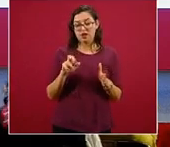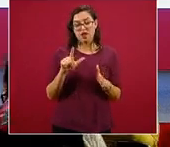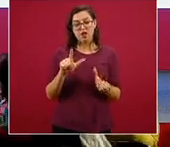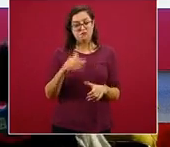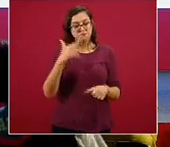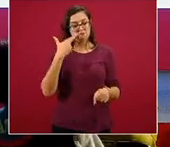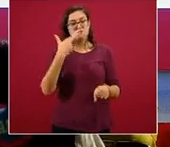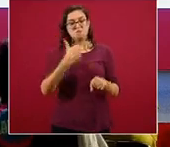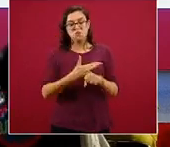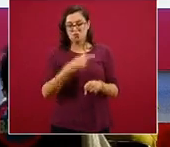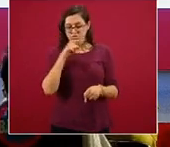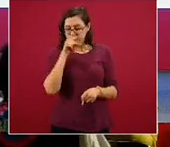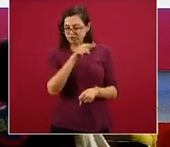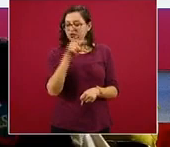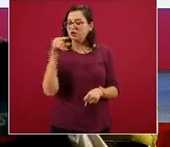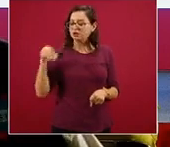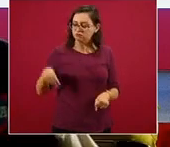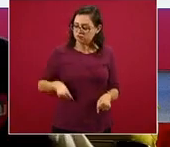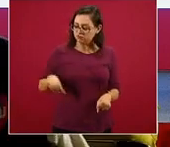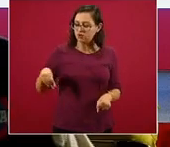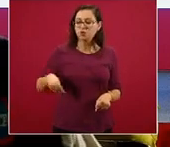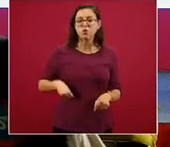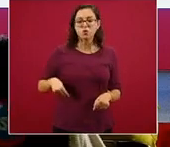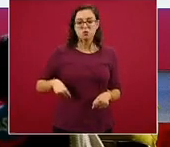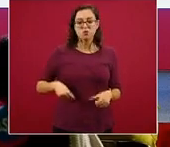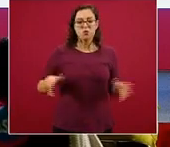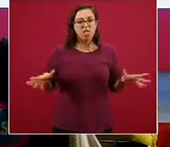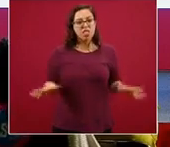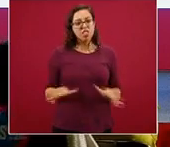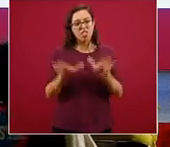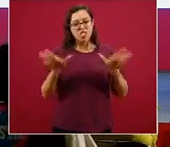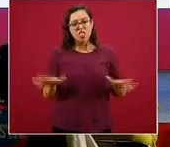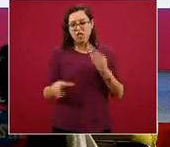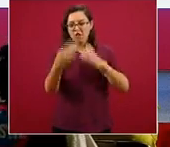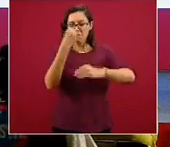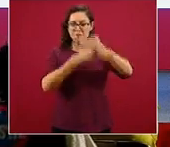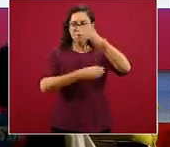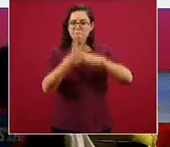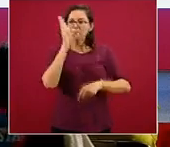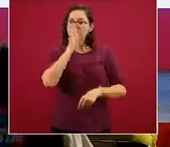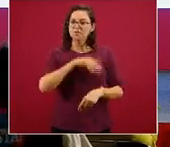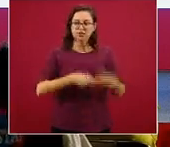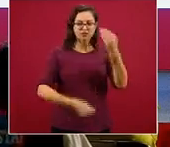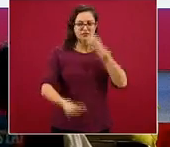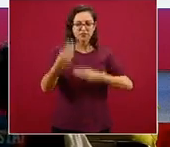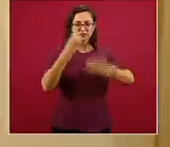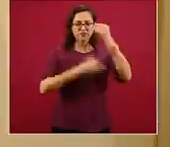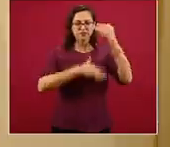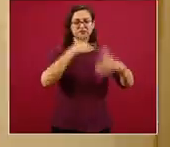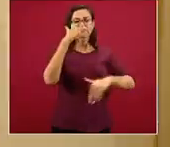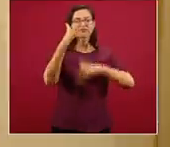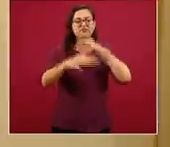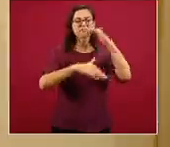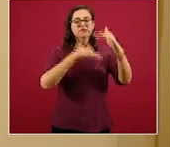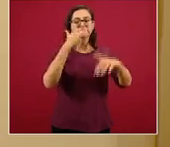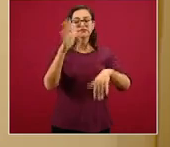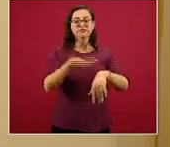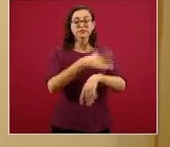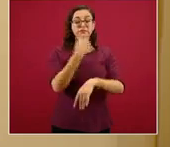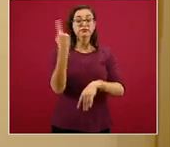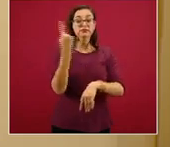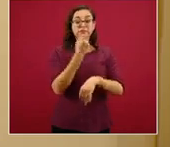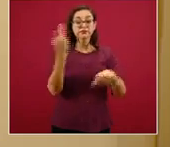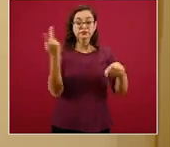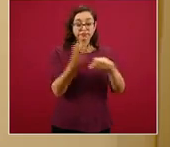no saludables a dietas saludables a dietas no saludables. ¿Por qué? Porque el Estado mexicano fue capturado por los